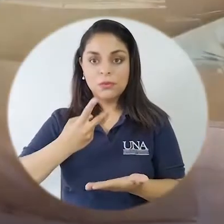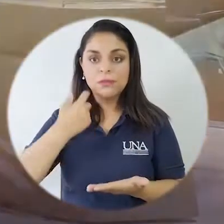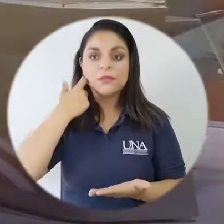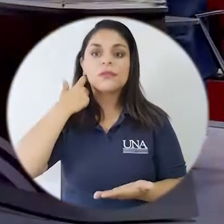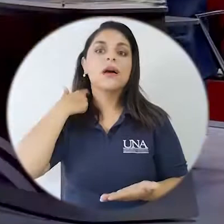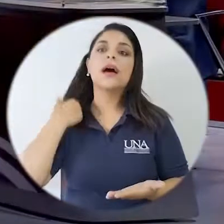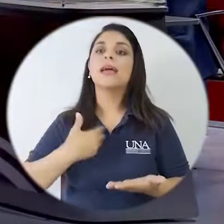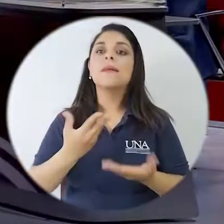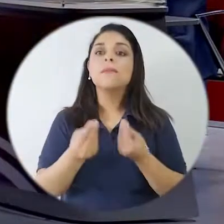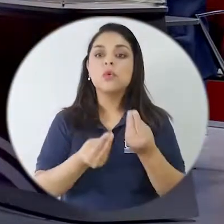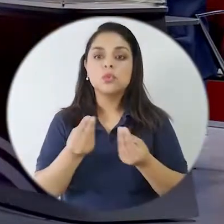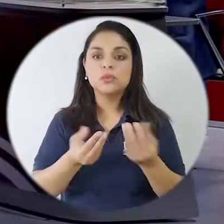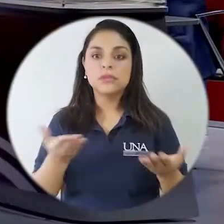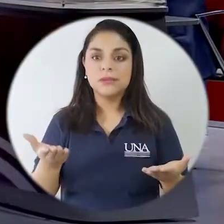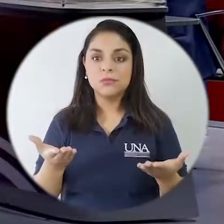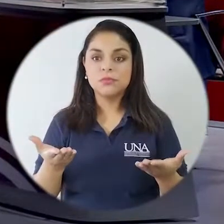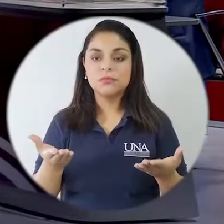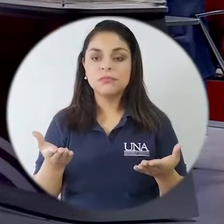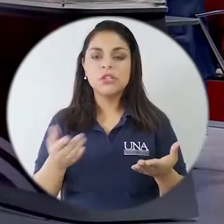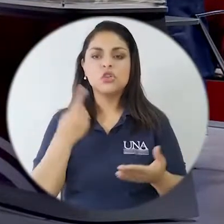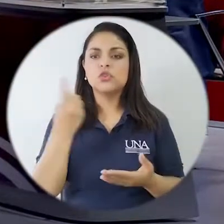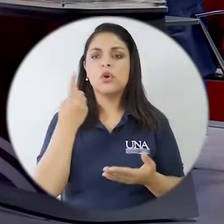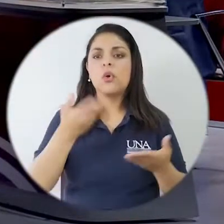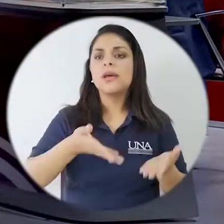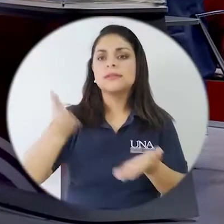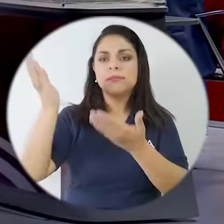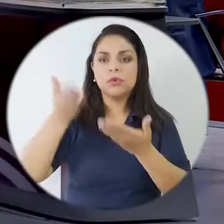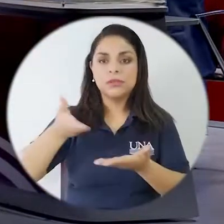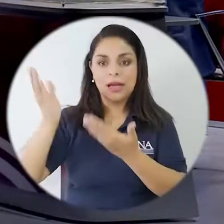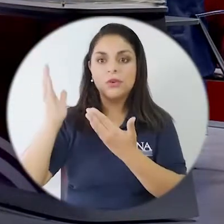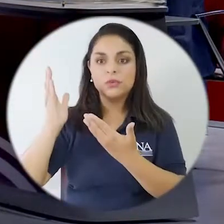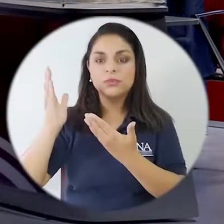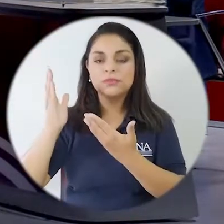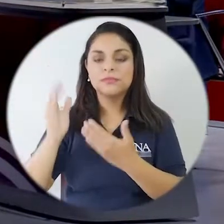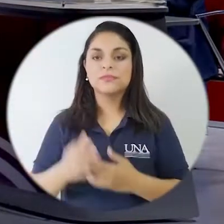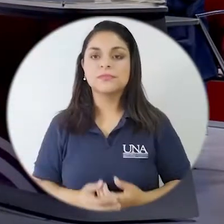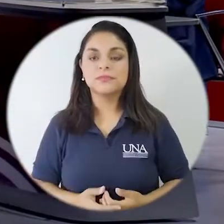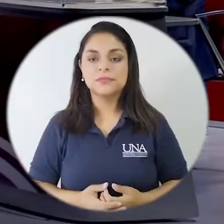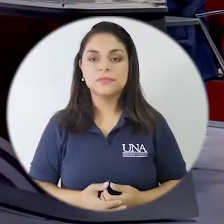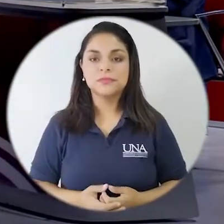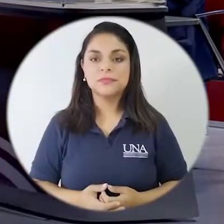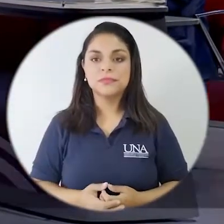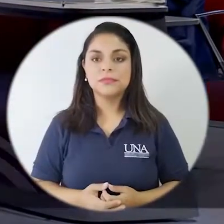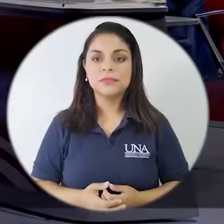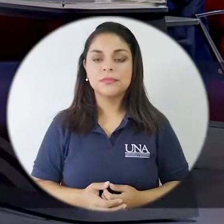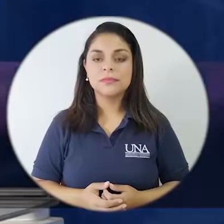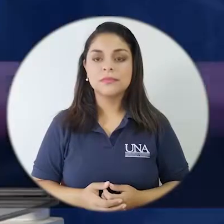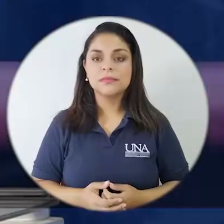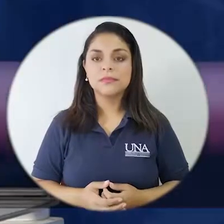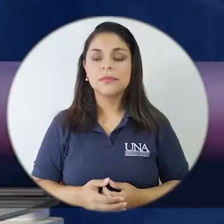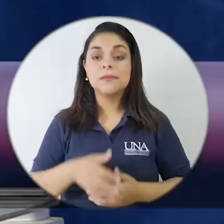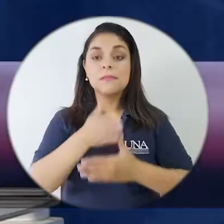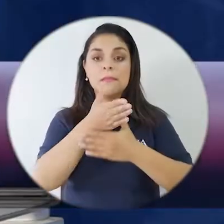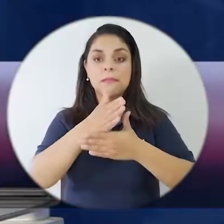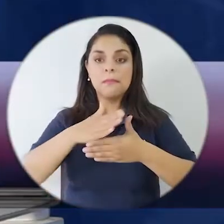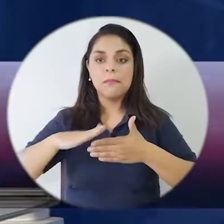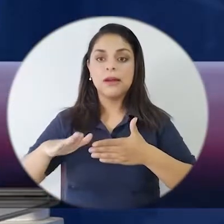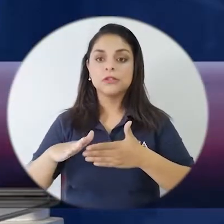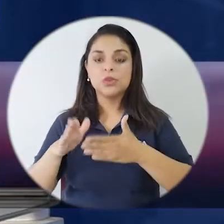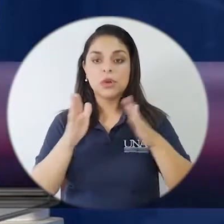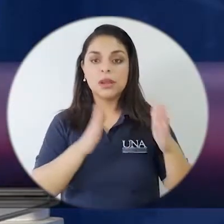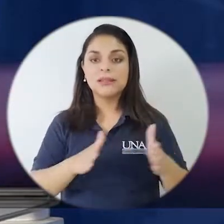a aquello que producimos y no solamente producir insumos para exportarlos y que otros agreguen valor. Sí, la parte de la organización